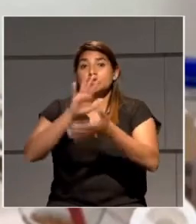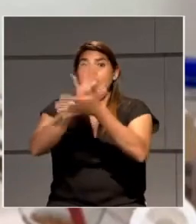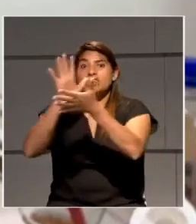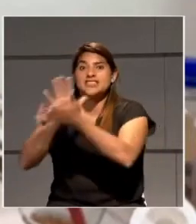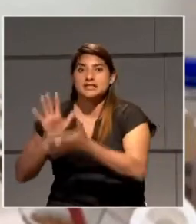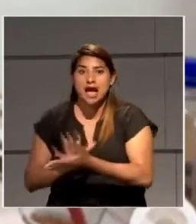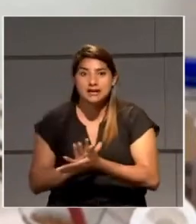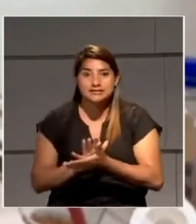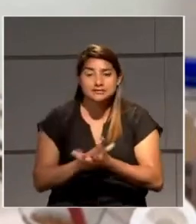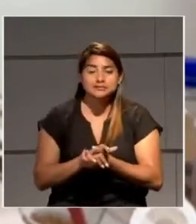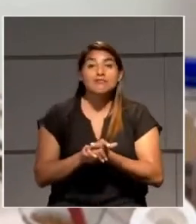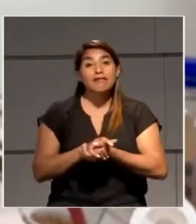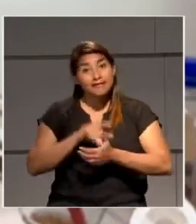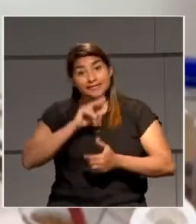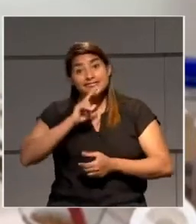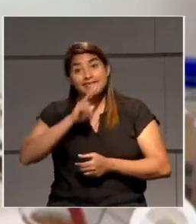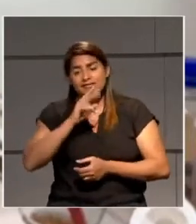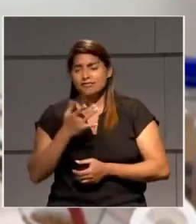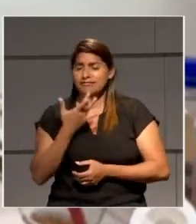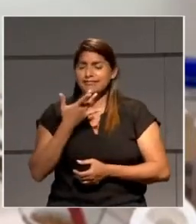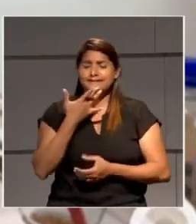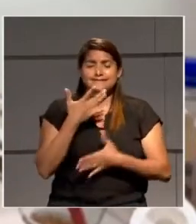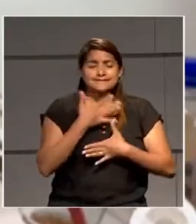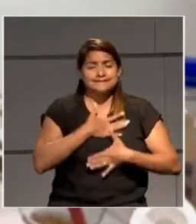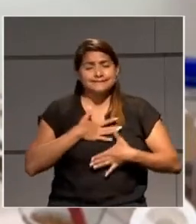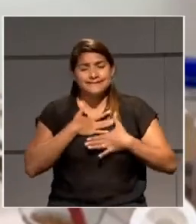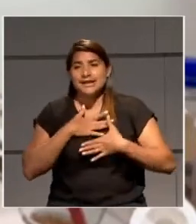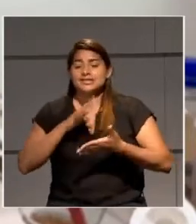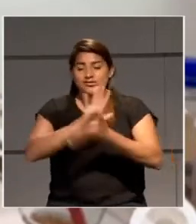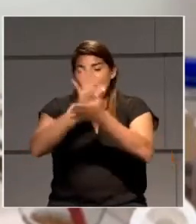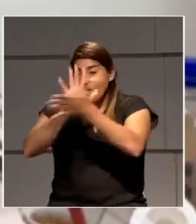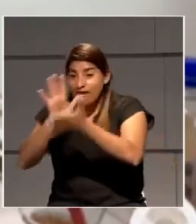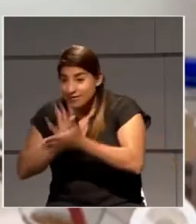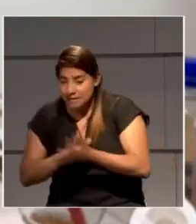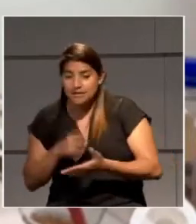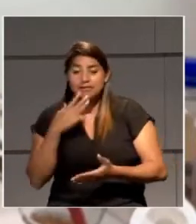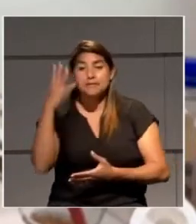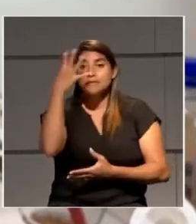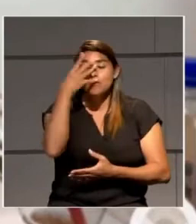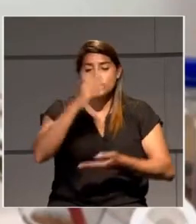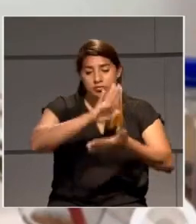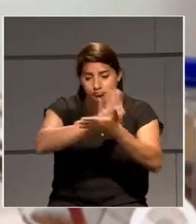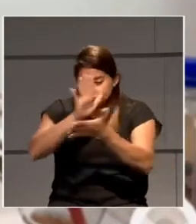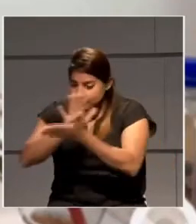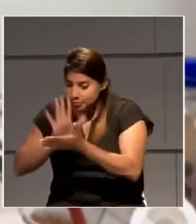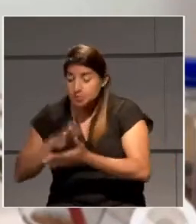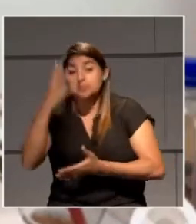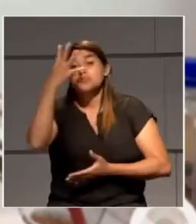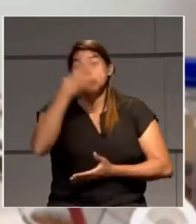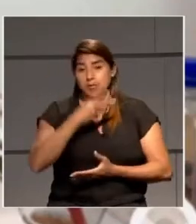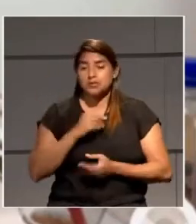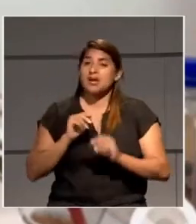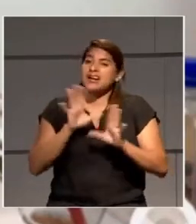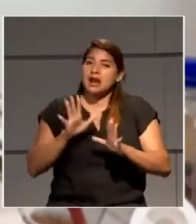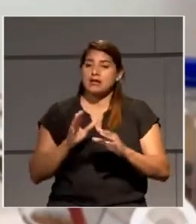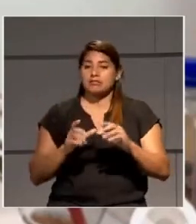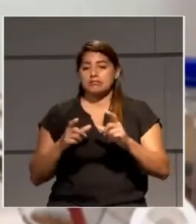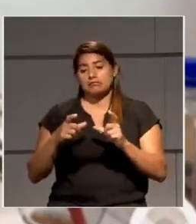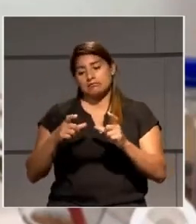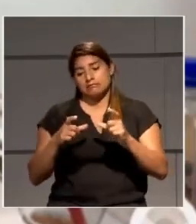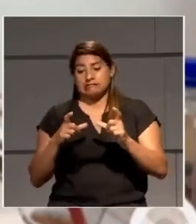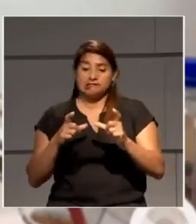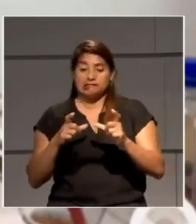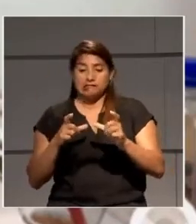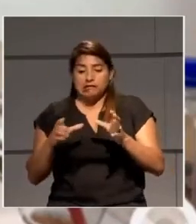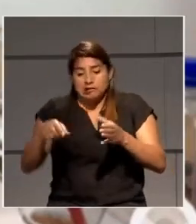Tortillas. Uy, qué rico, tortillas. Vieras qué bonito es hacer tortillas. Claro, no me quedaron así como